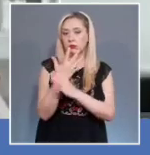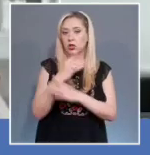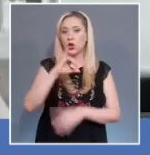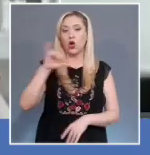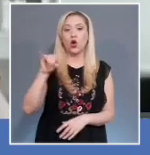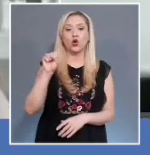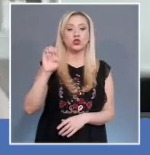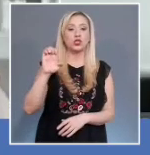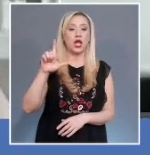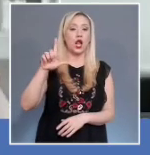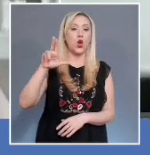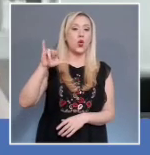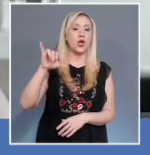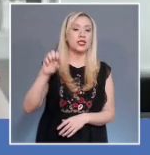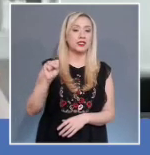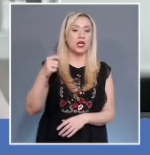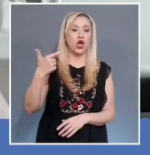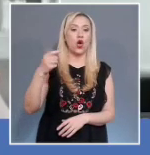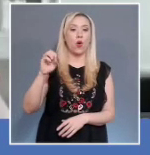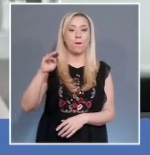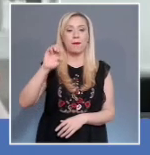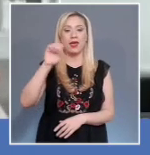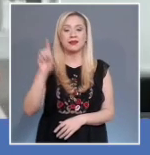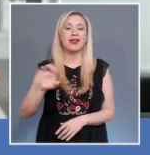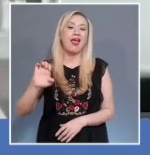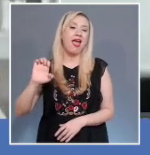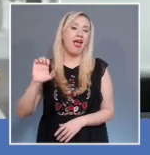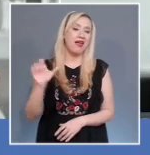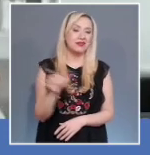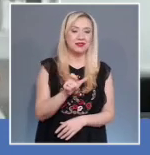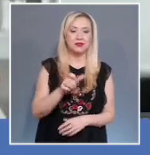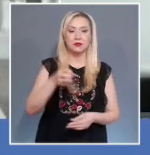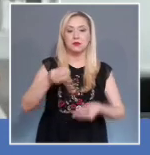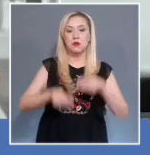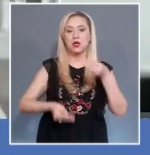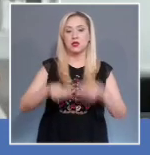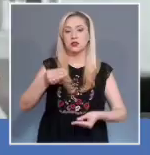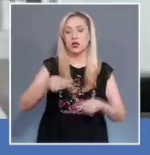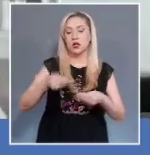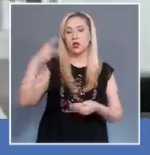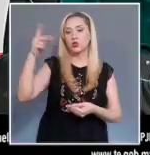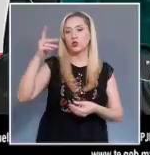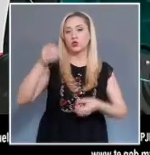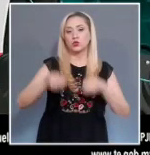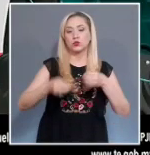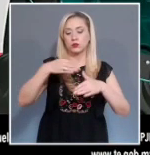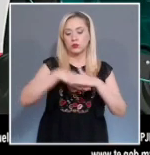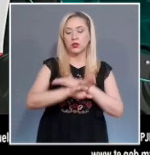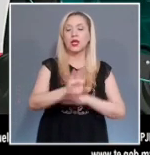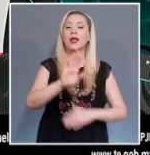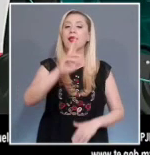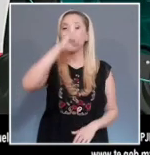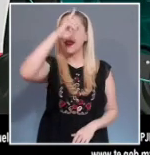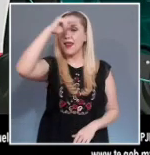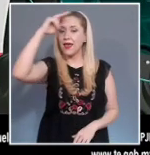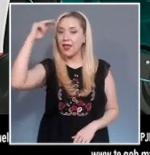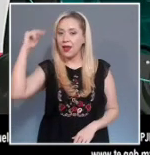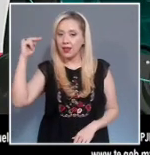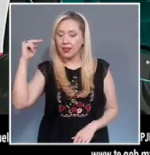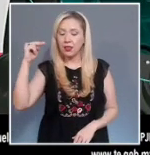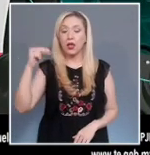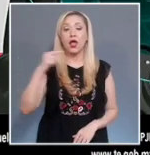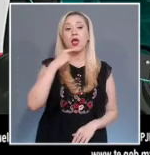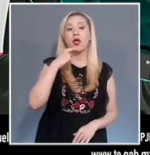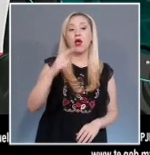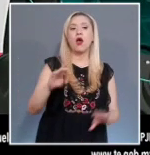Gómez, ex magistrado del Tribunal Electoral de Nayarit, durante la tertulia Las acciones afirmativas